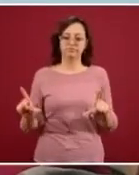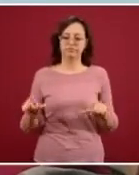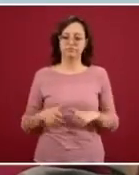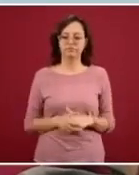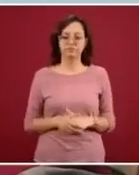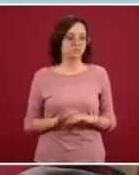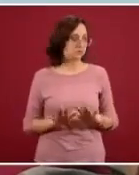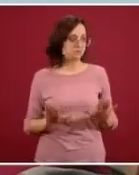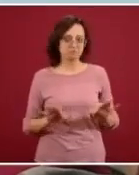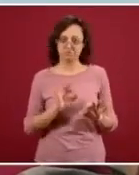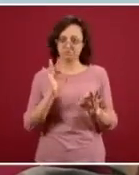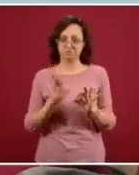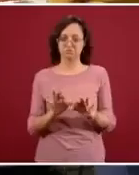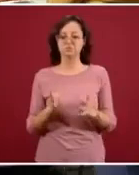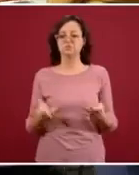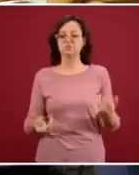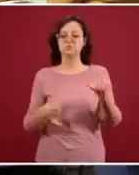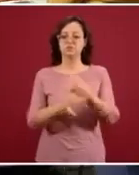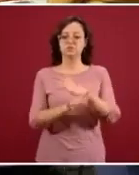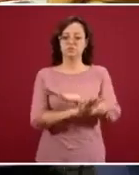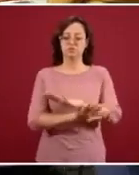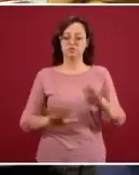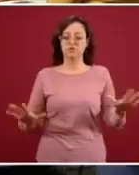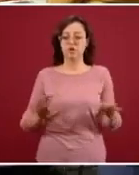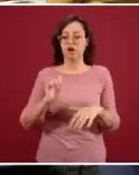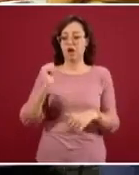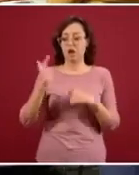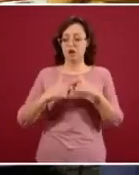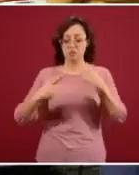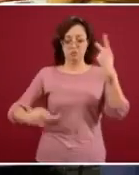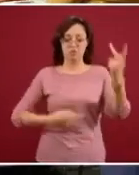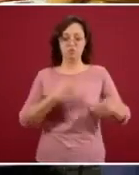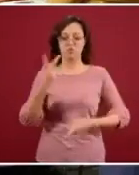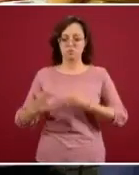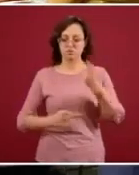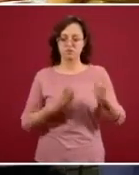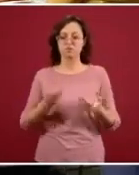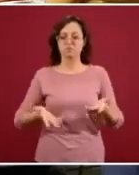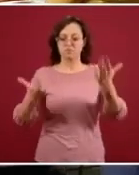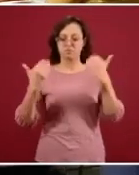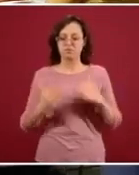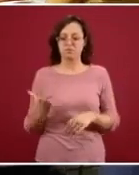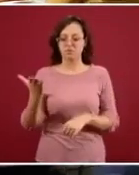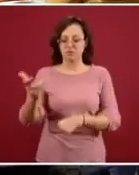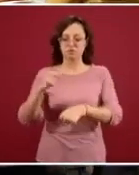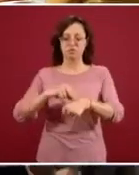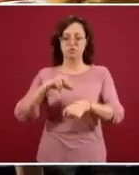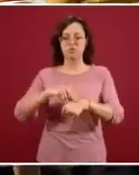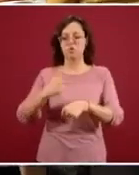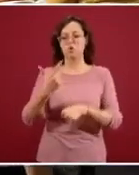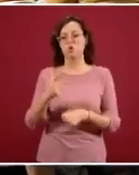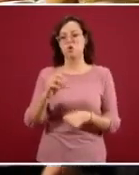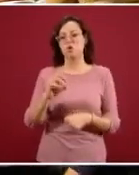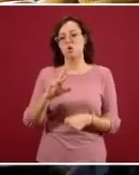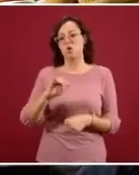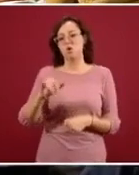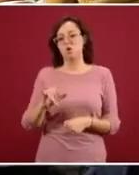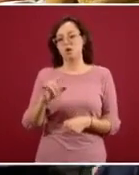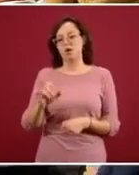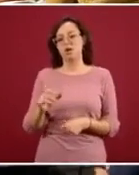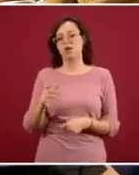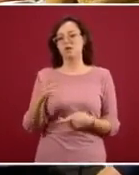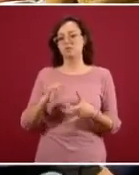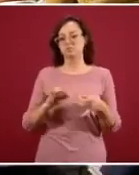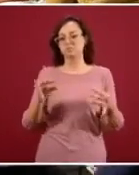última, perfecto, pues este es el informe técnico. Cualquier pregunta ahorita la abordamos y le pido al doctor Jorge Trejo si nos comenta de